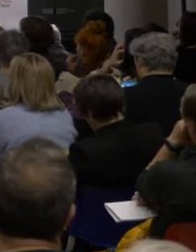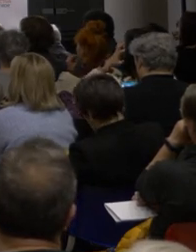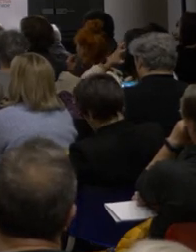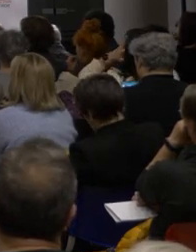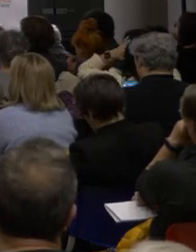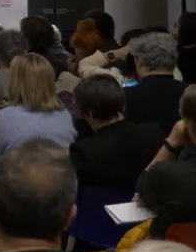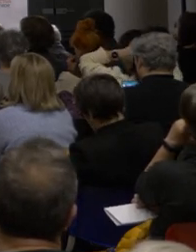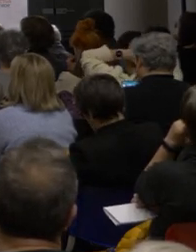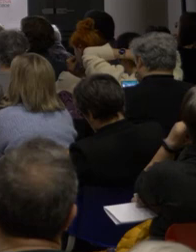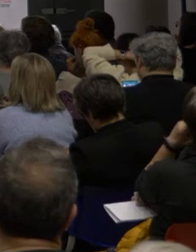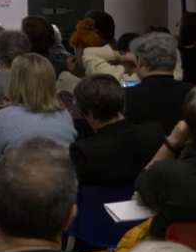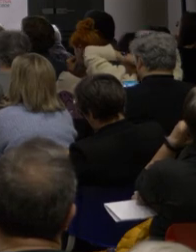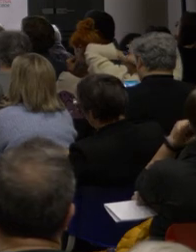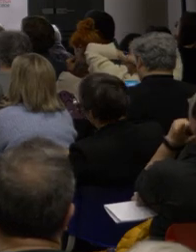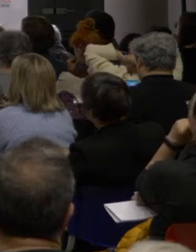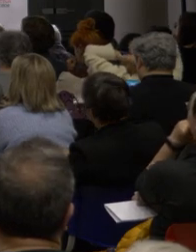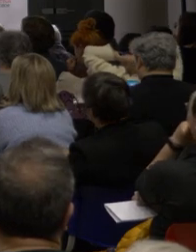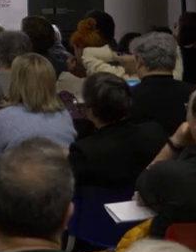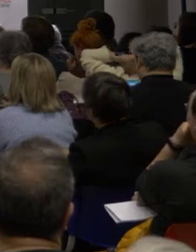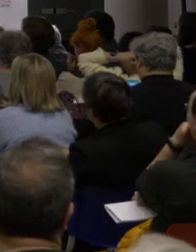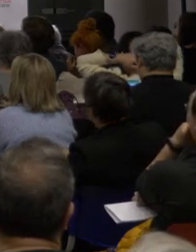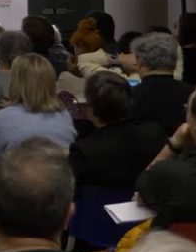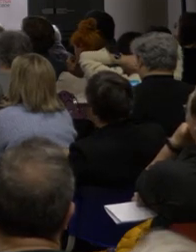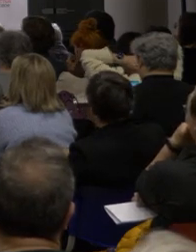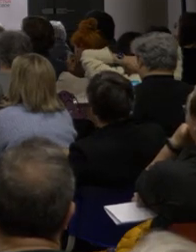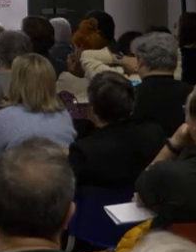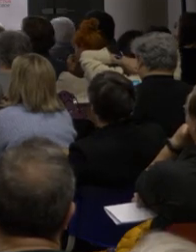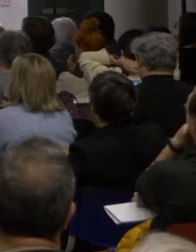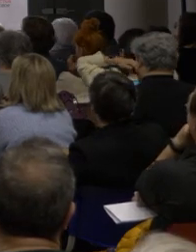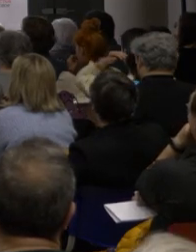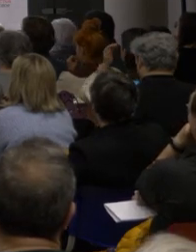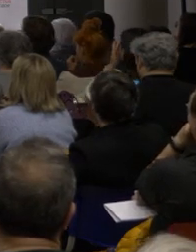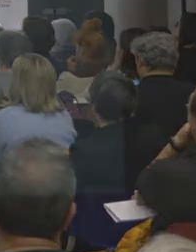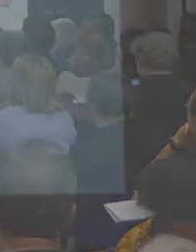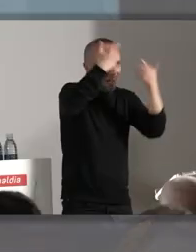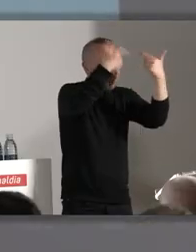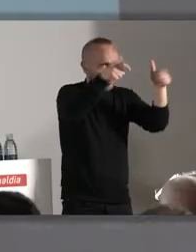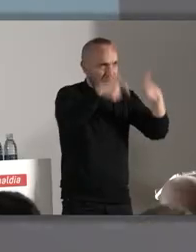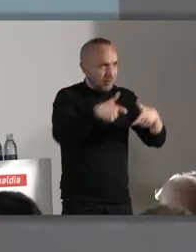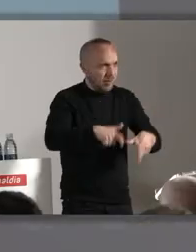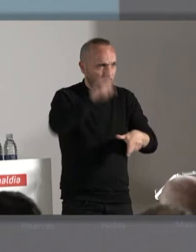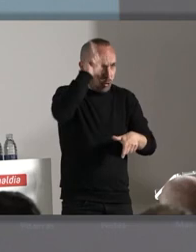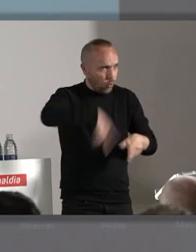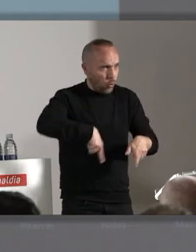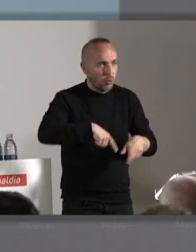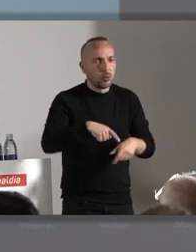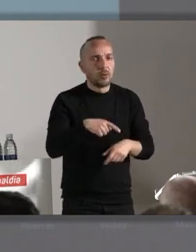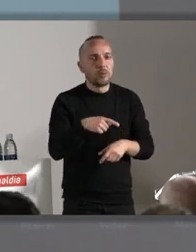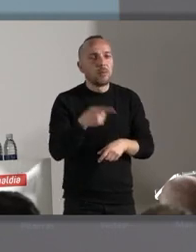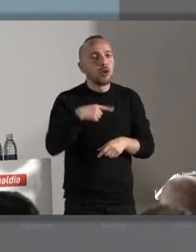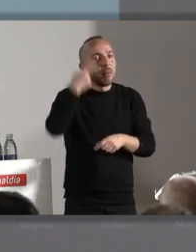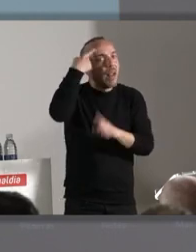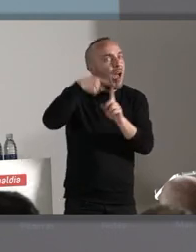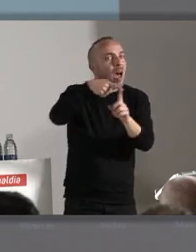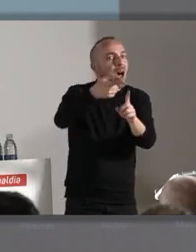hacer propuestas y hacer esta tarea, digamos, de incidencia a todos los niveles, ¿no? Pero también quería ponerte de relieve a dónde vamos, ¿no?